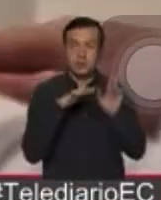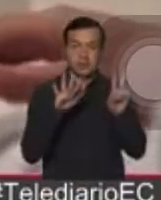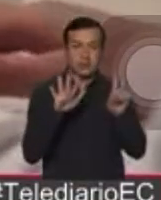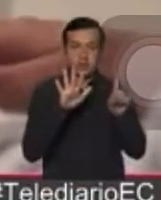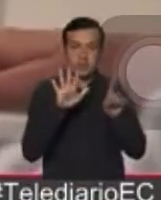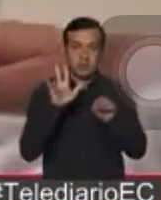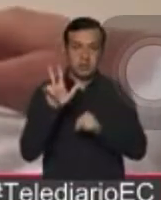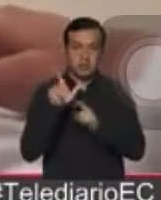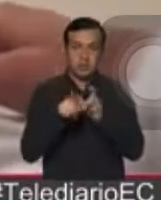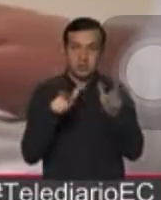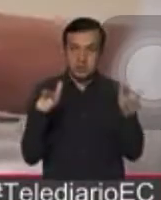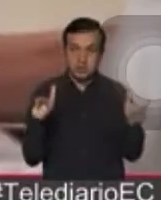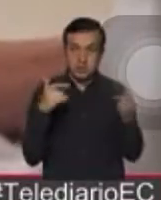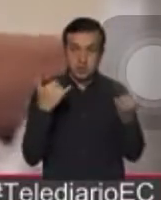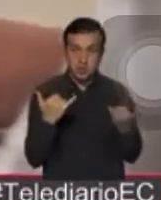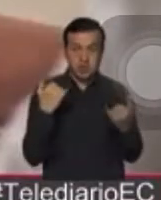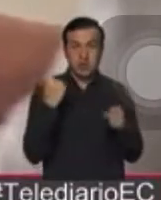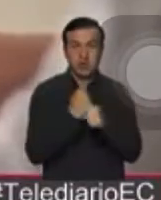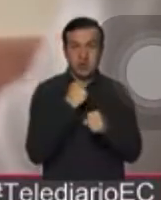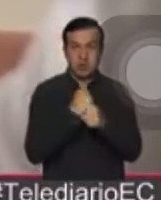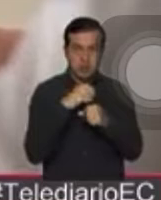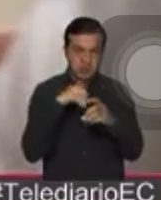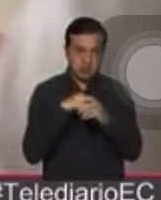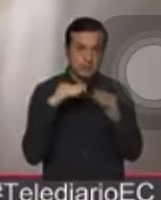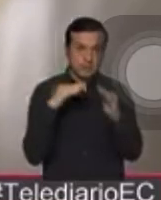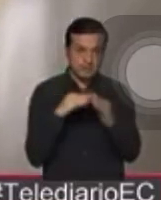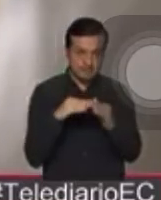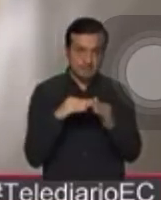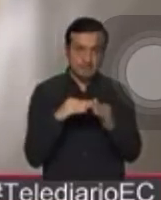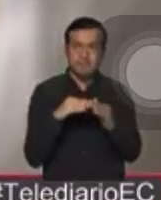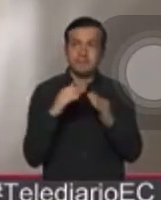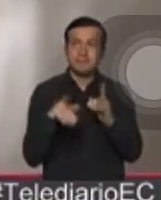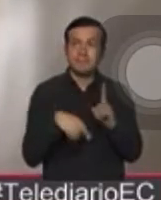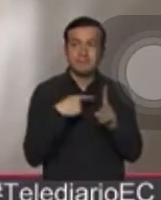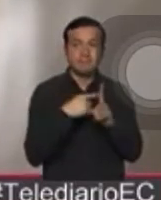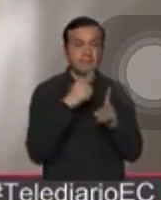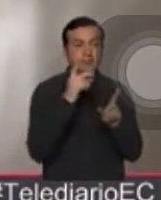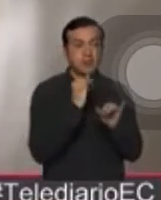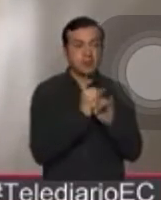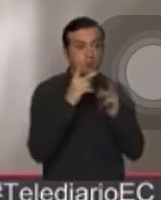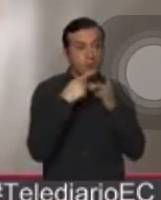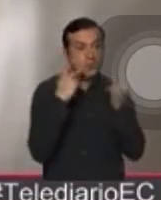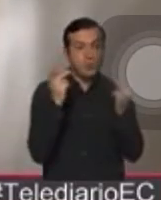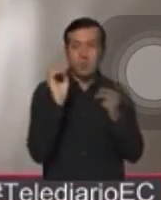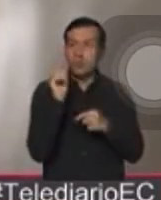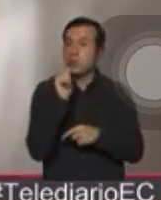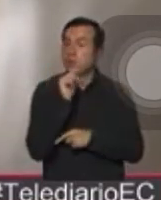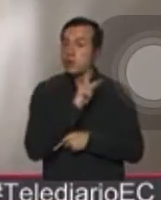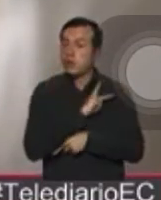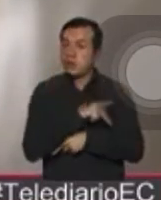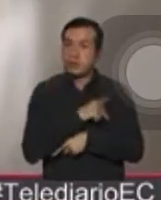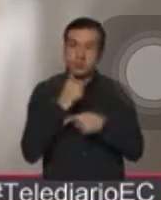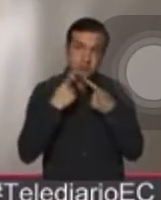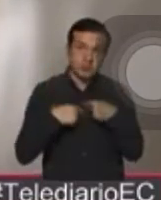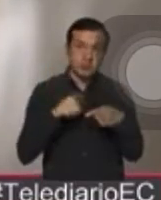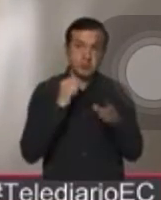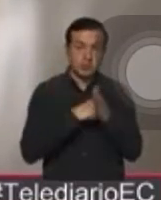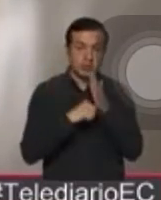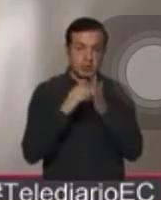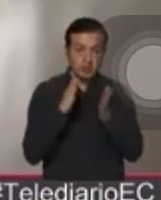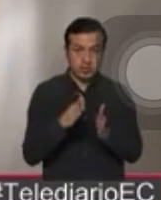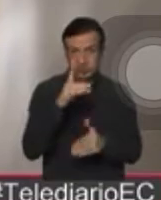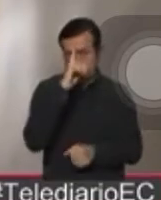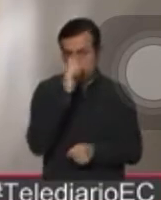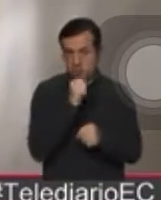306.763 personas actualmente son teletrabajadoras, tanto en el sector público como en el privado. Así lo explicó el ministro de Trabajo,